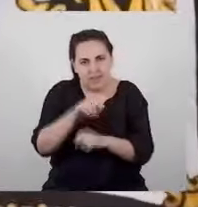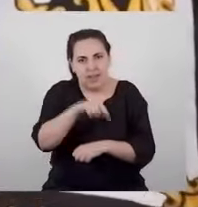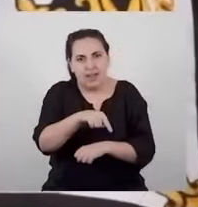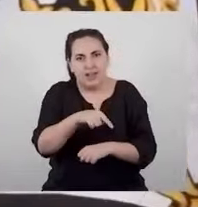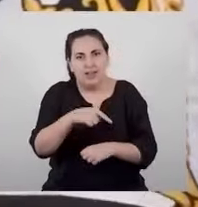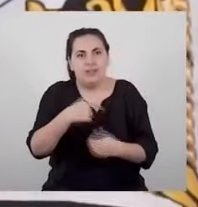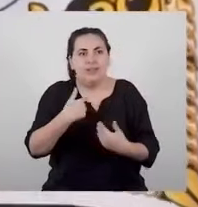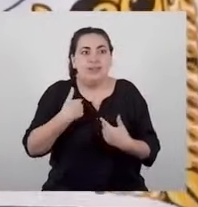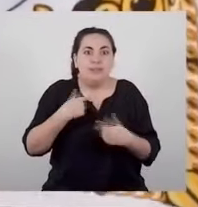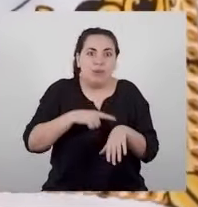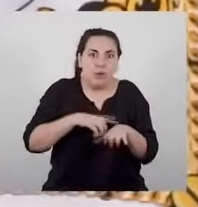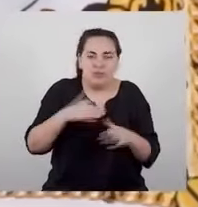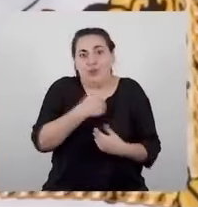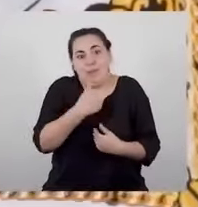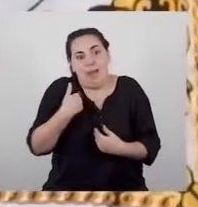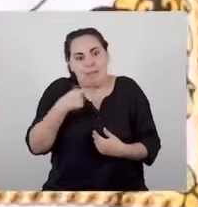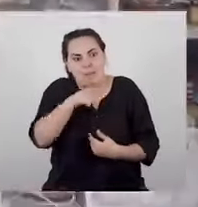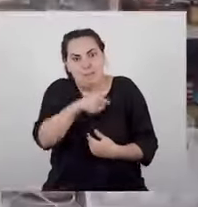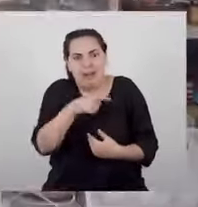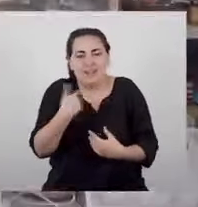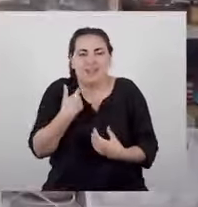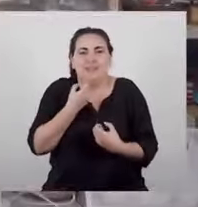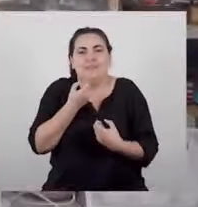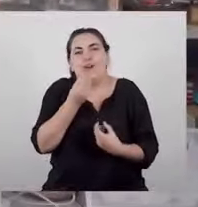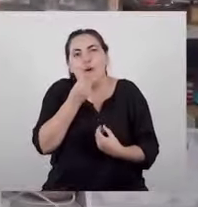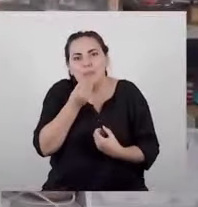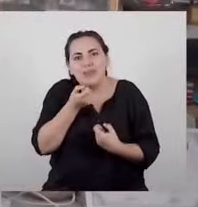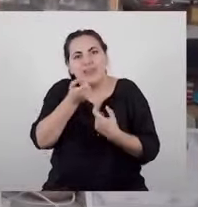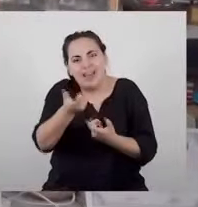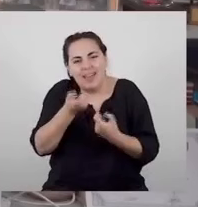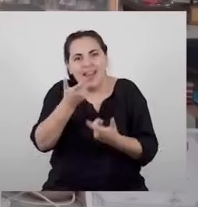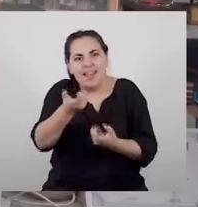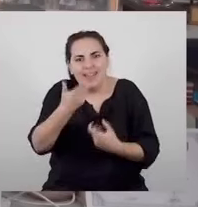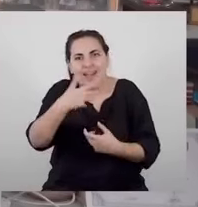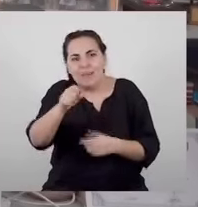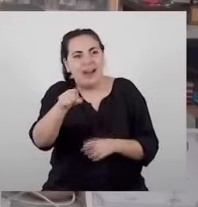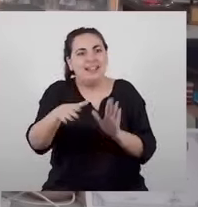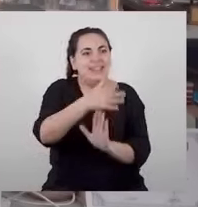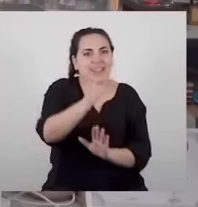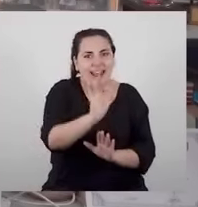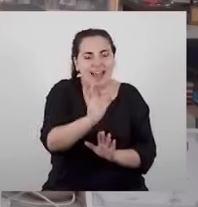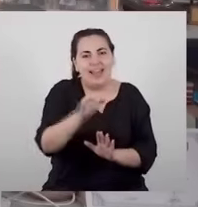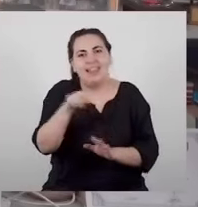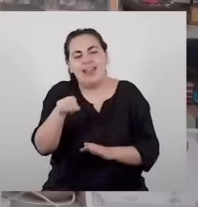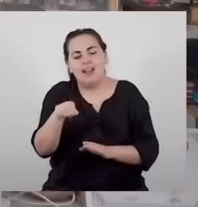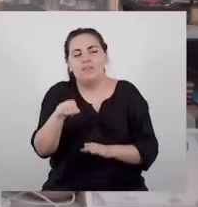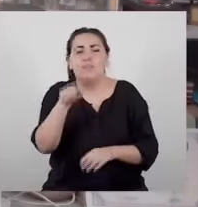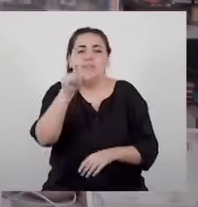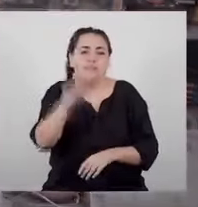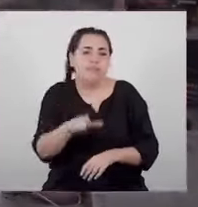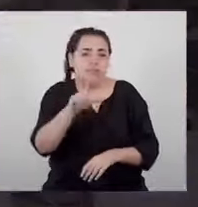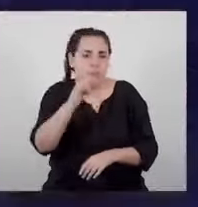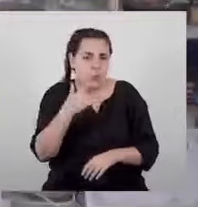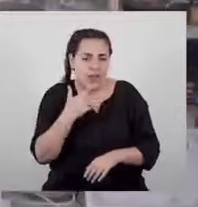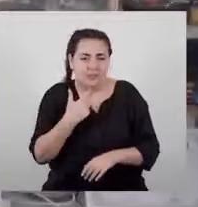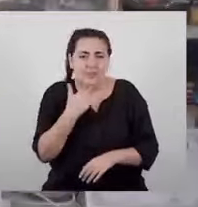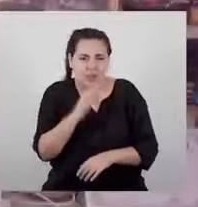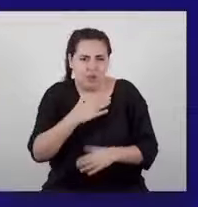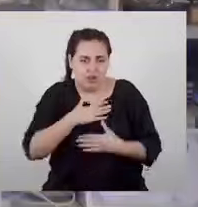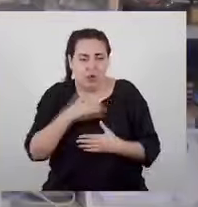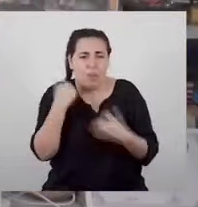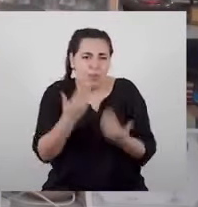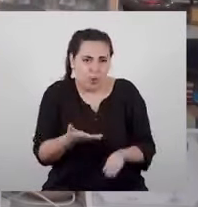corriendo llevándole comida que no le falte nada para que no tenga que salir Lucas aprovechó ya que tenía su